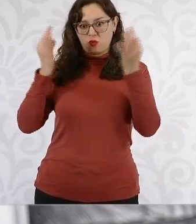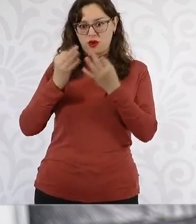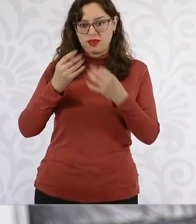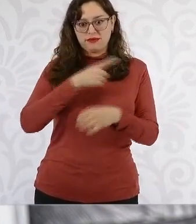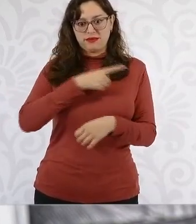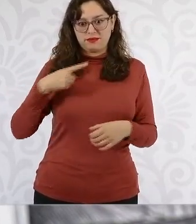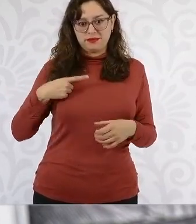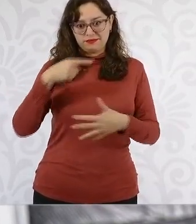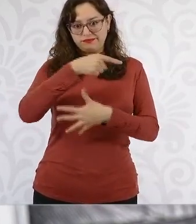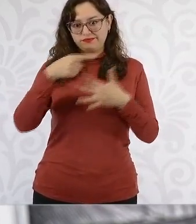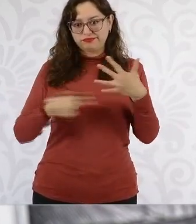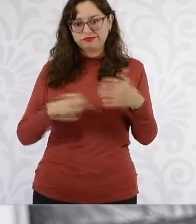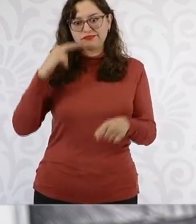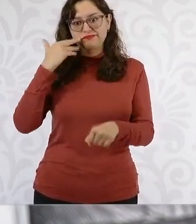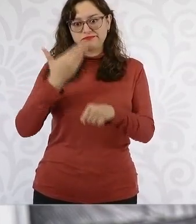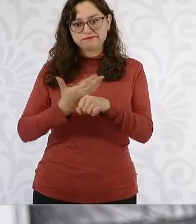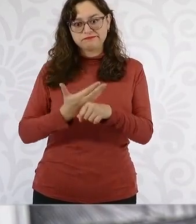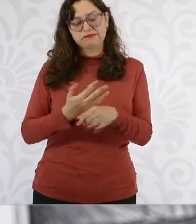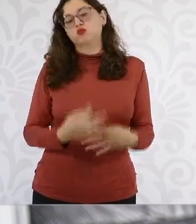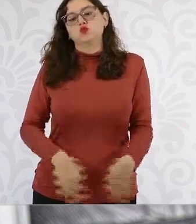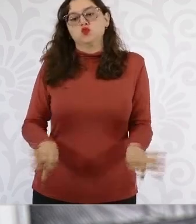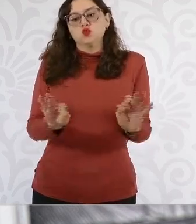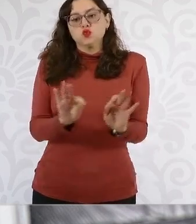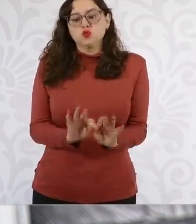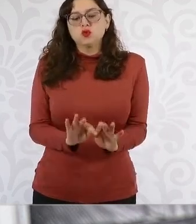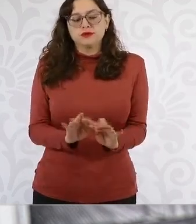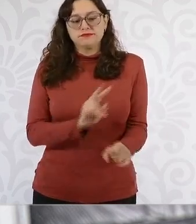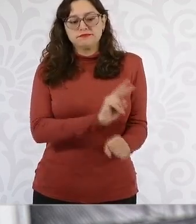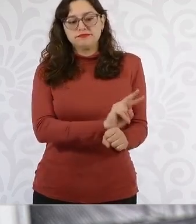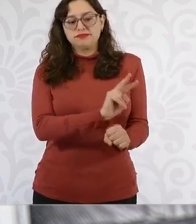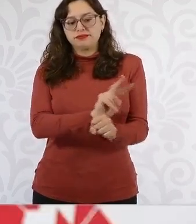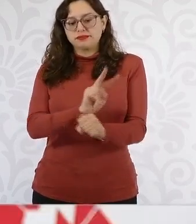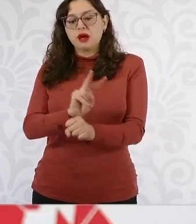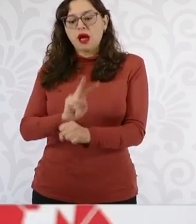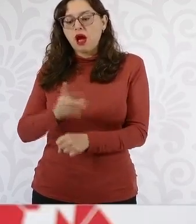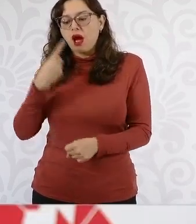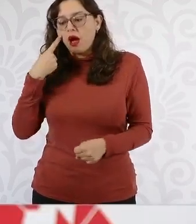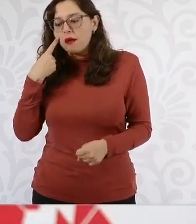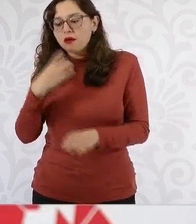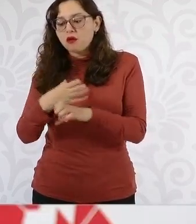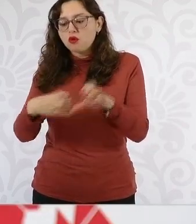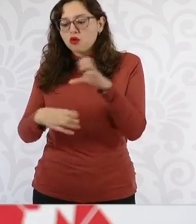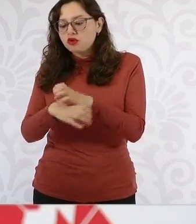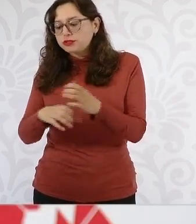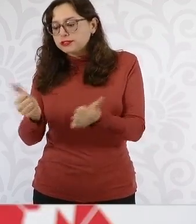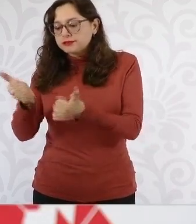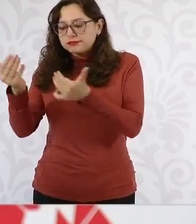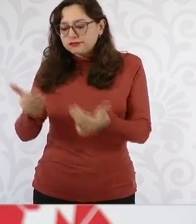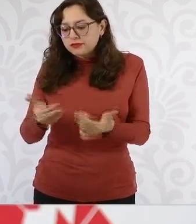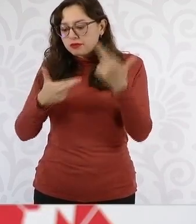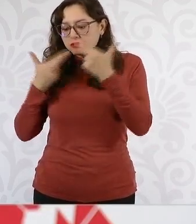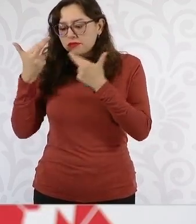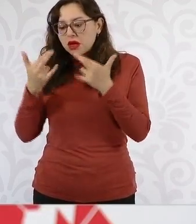porque pues tiene que establecer que efectivamente son productos de acuerdo a la ley que se pueden importar